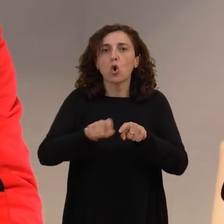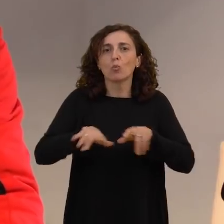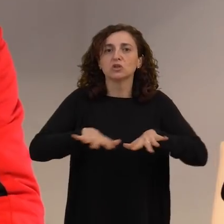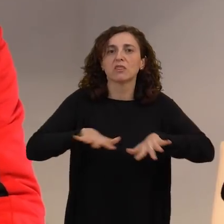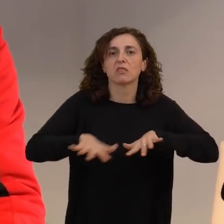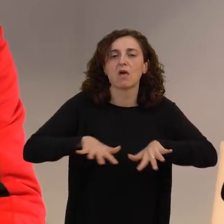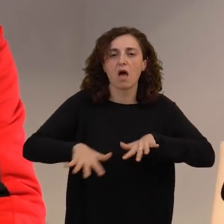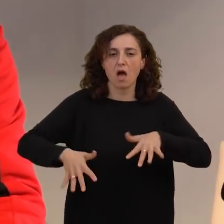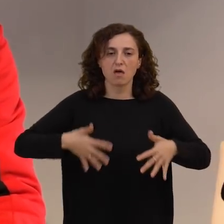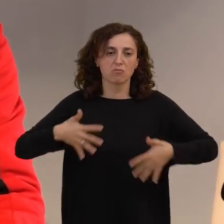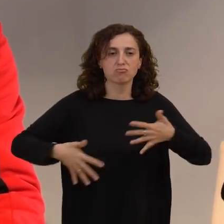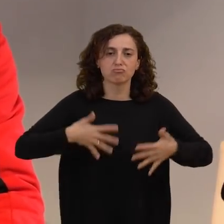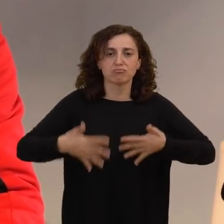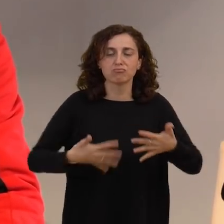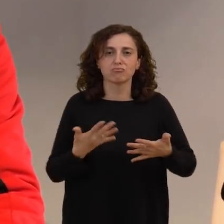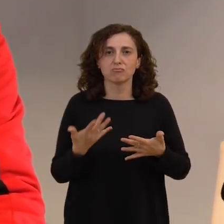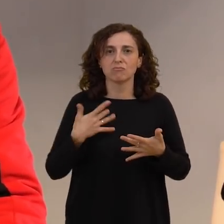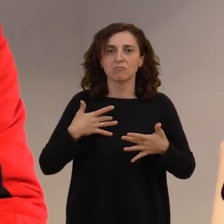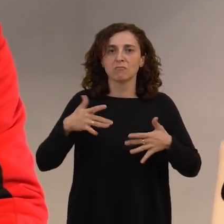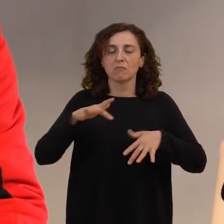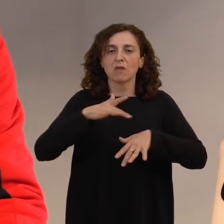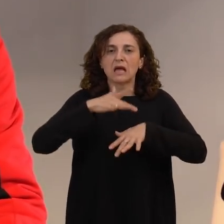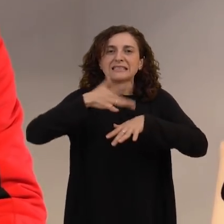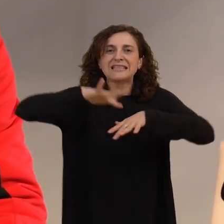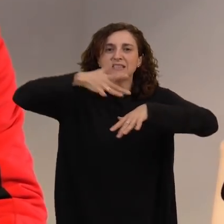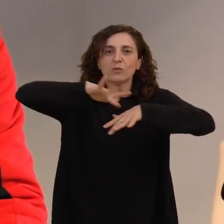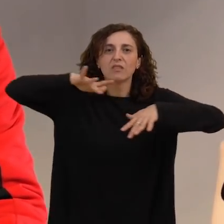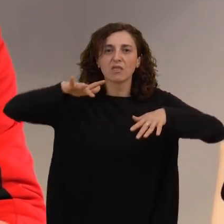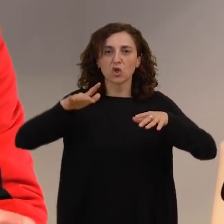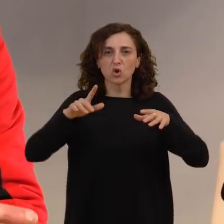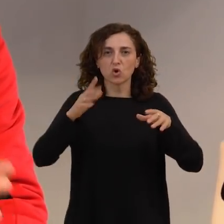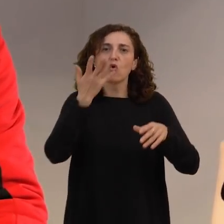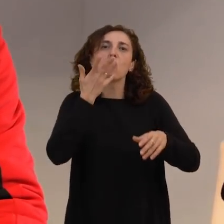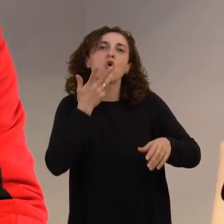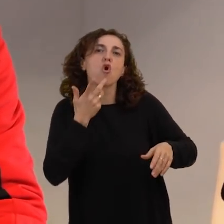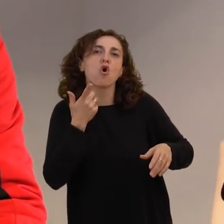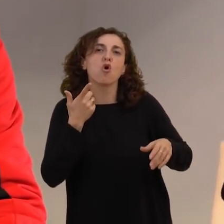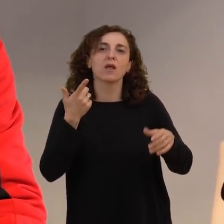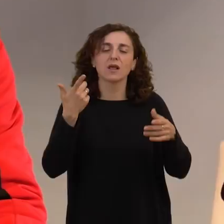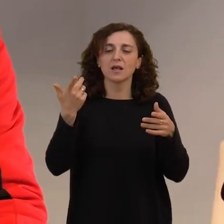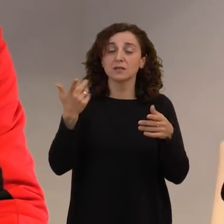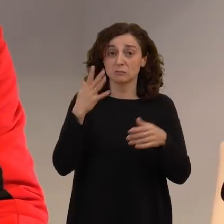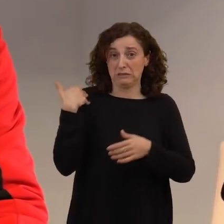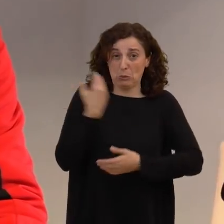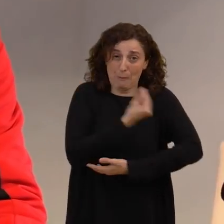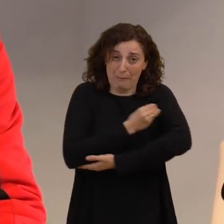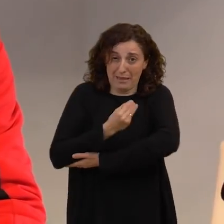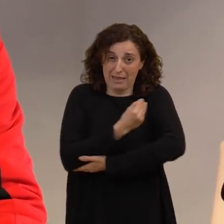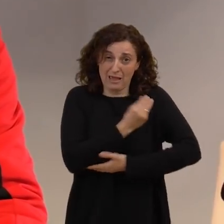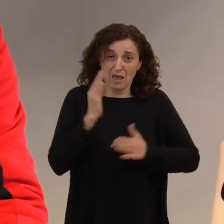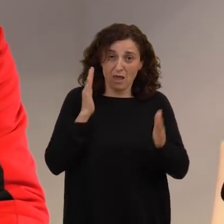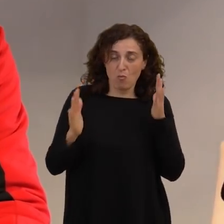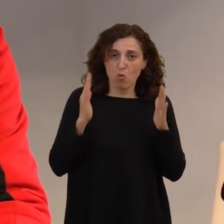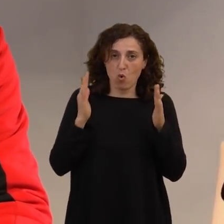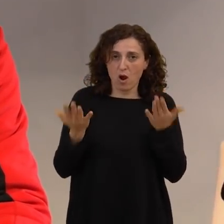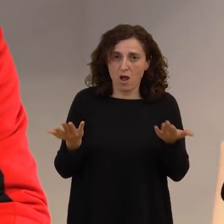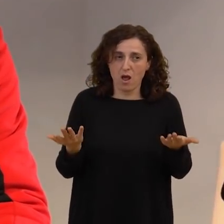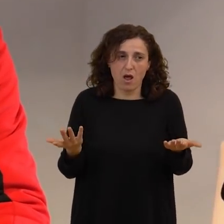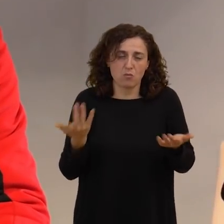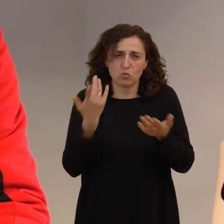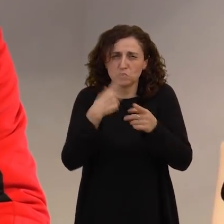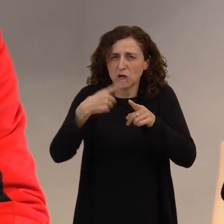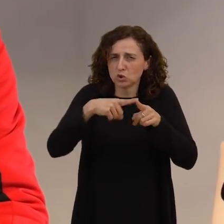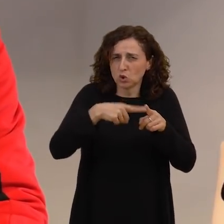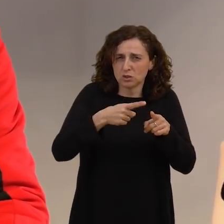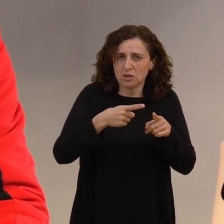psicomotricidad, poco de sensibilización con los colores, cuando son muy bebés. Se les hace